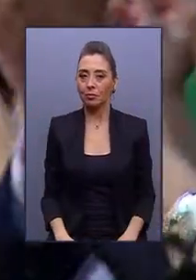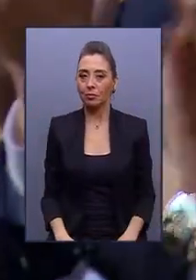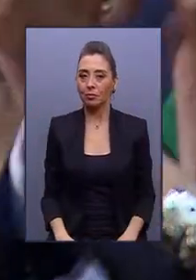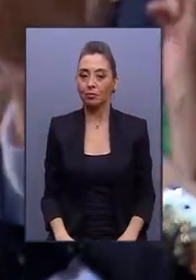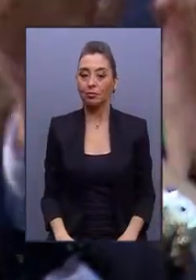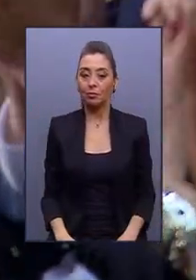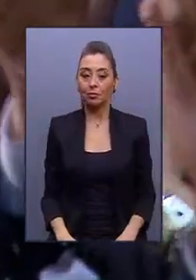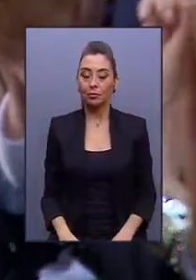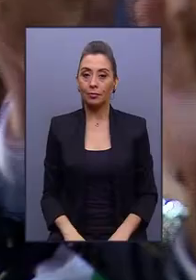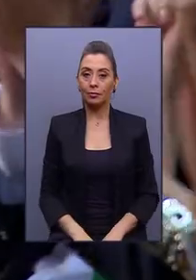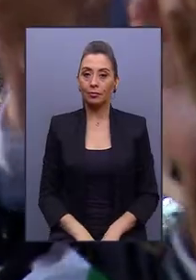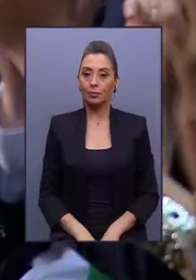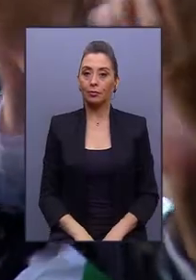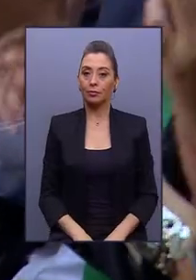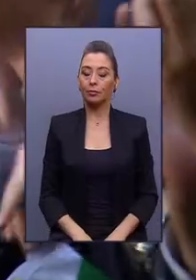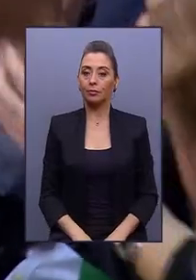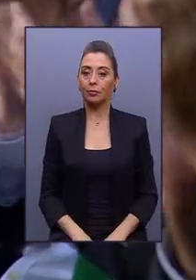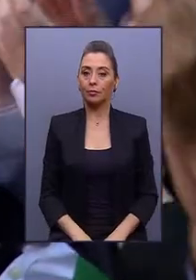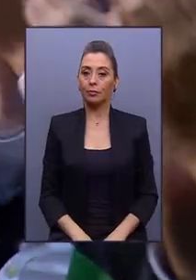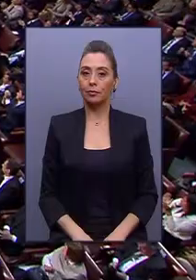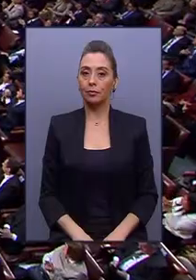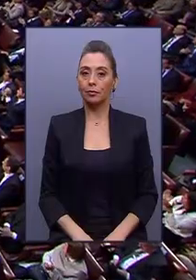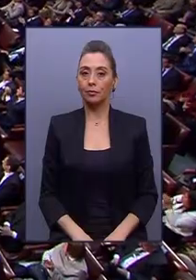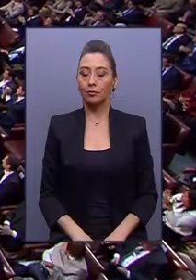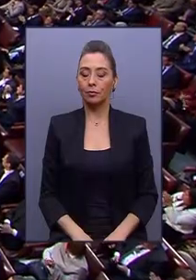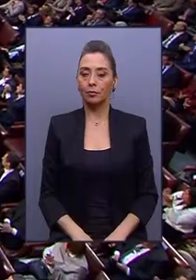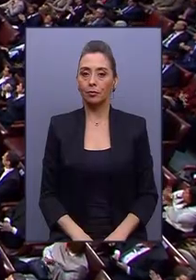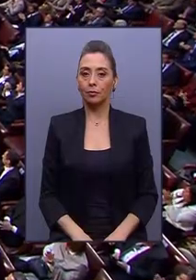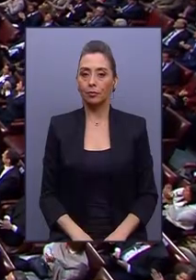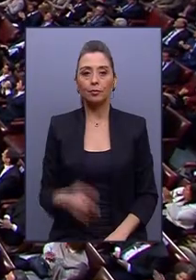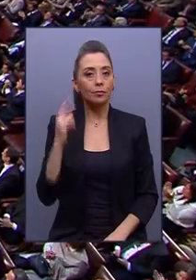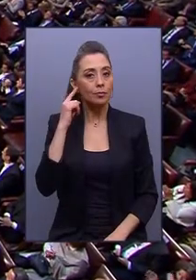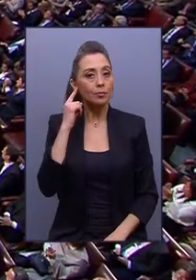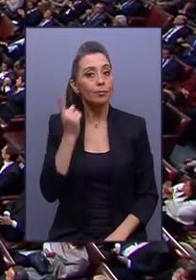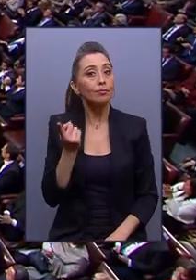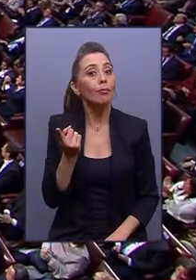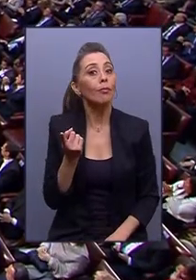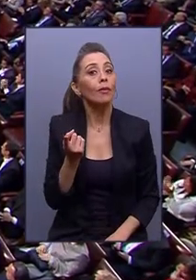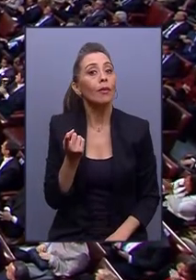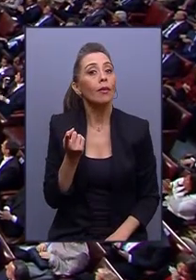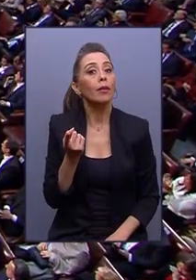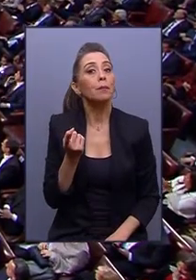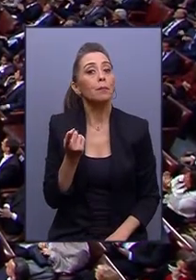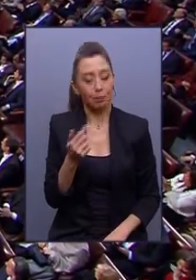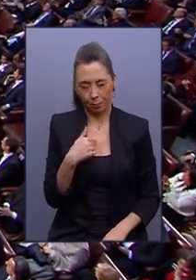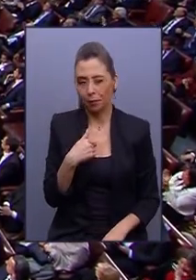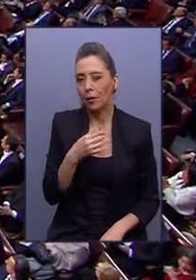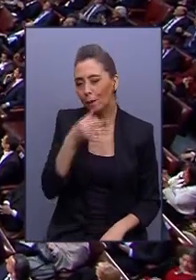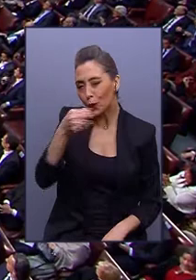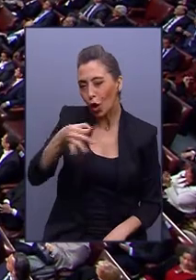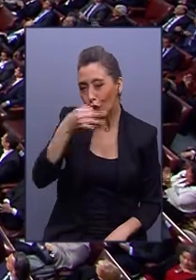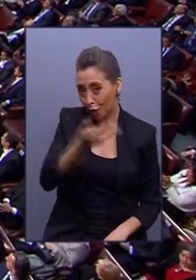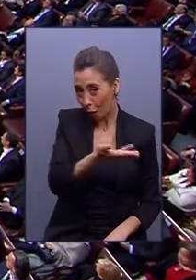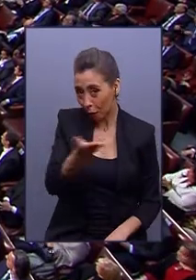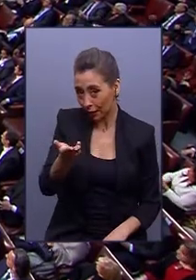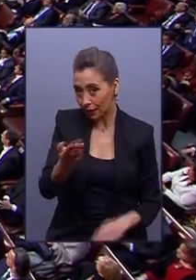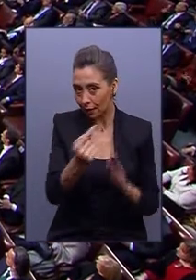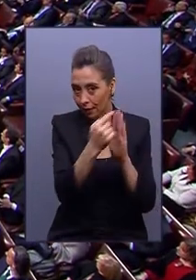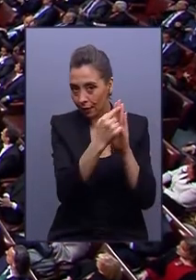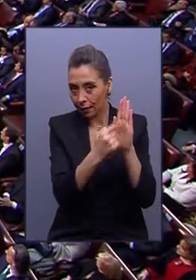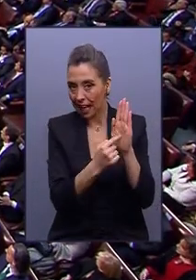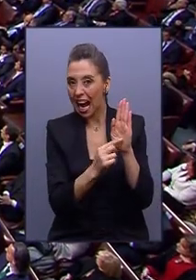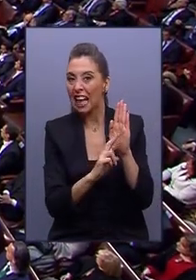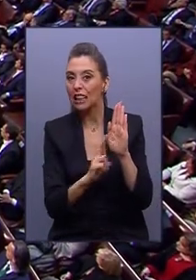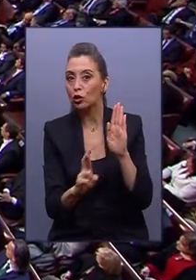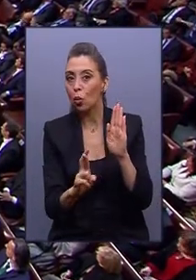Y déjeme compartir con ustedes algunos resultados